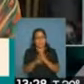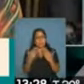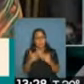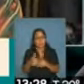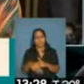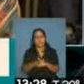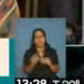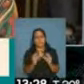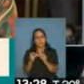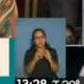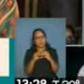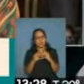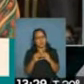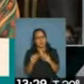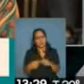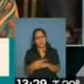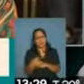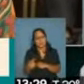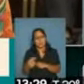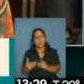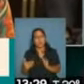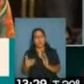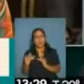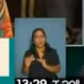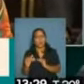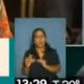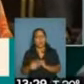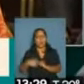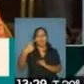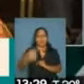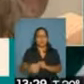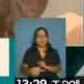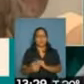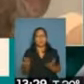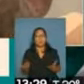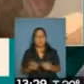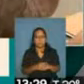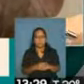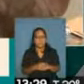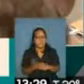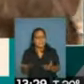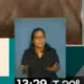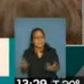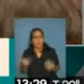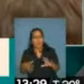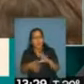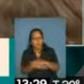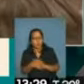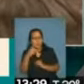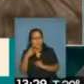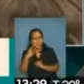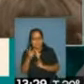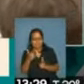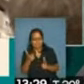pronto, la semana que viene, se demoraría un poquito más? Miren, no tenemos precisión de la fecha, porque bueno, hay gente que todavía nos está